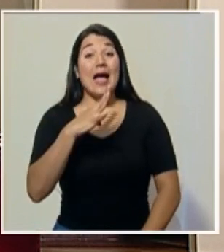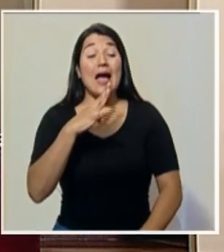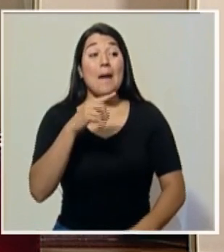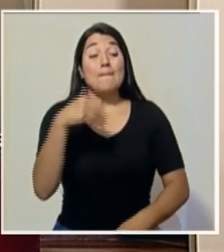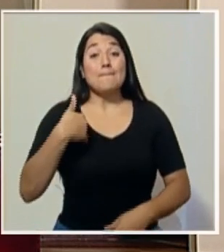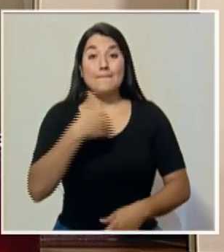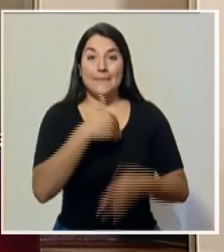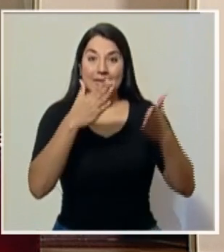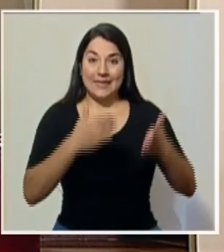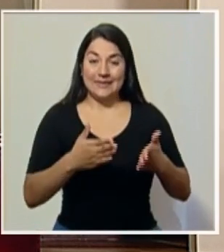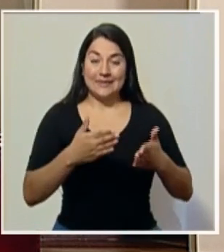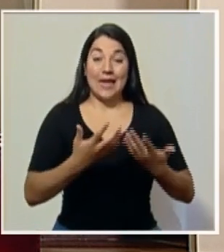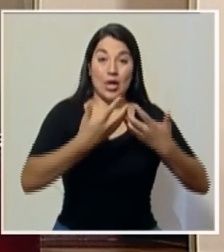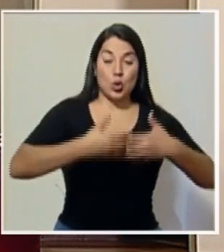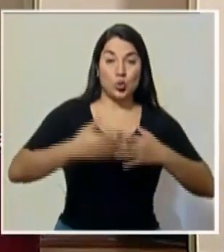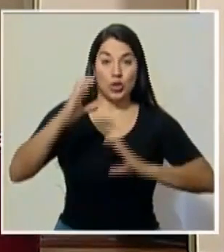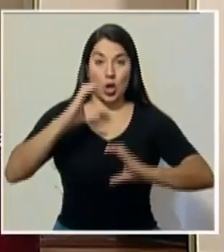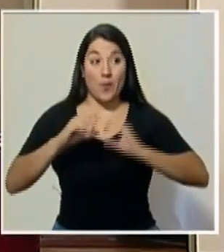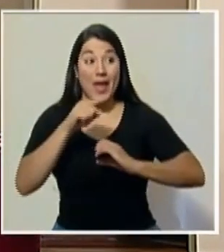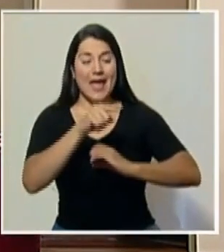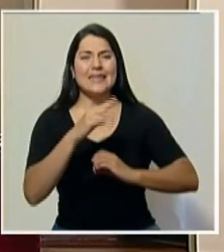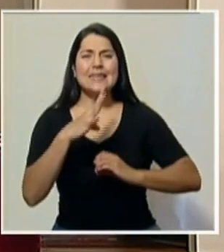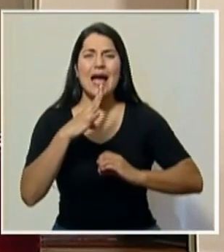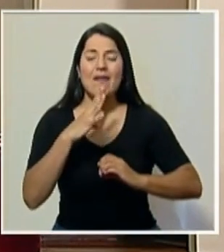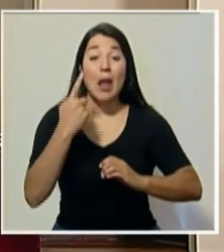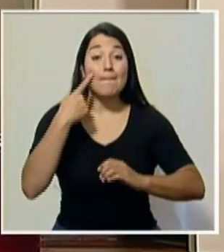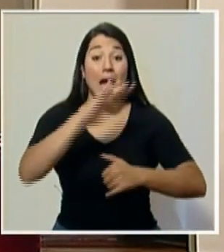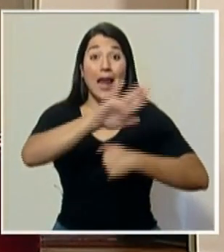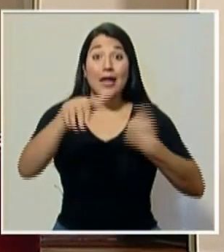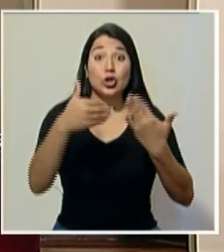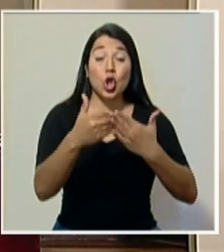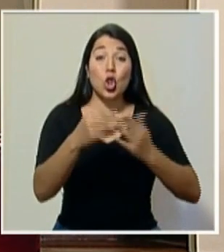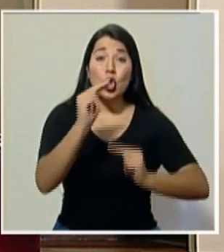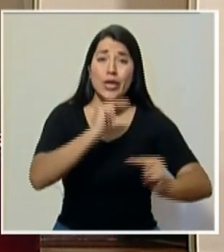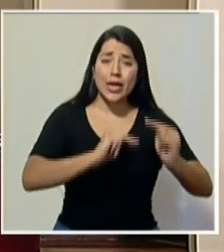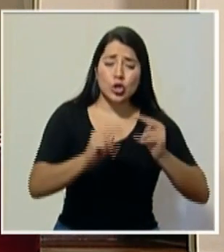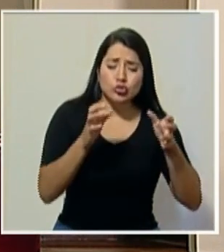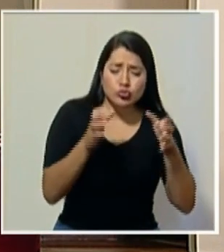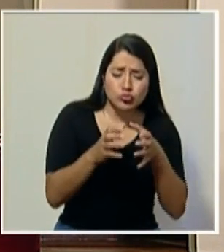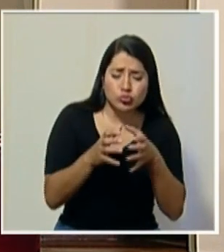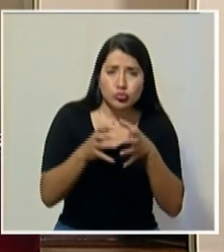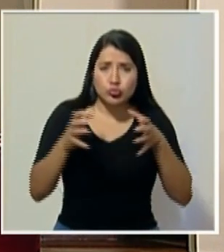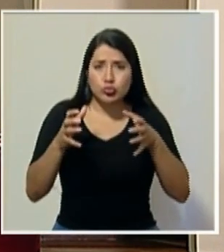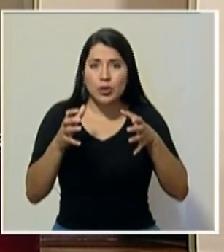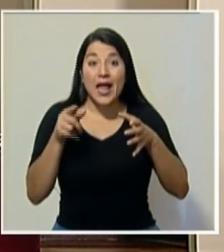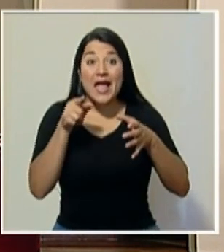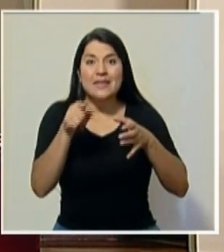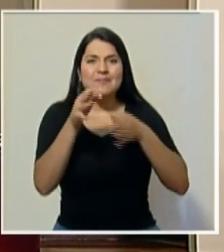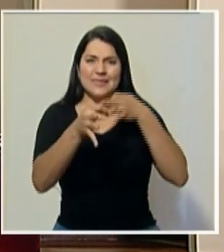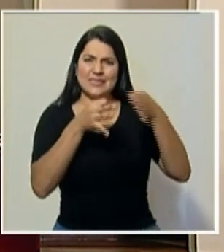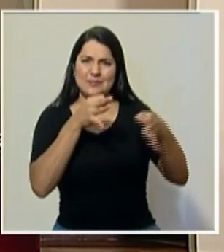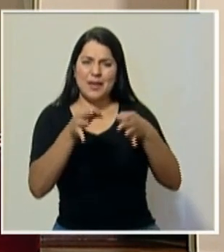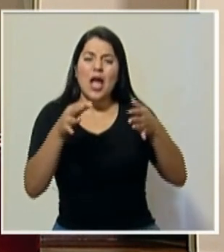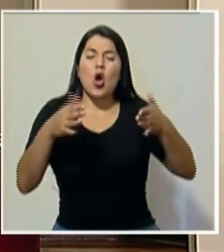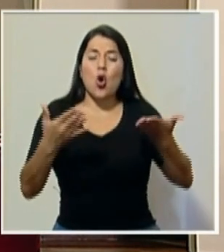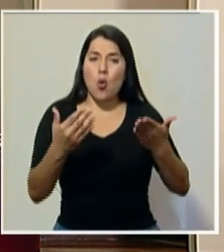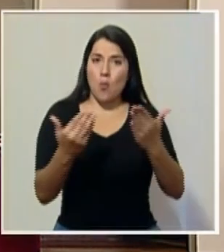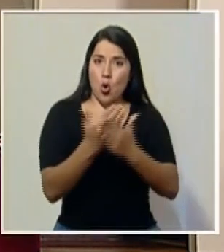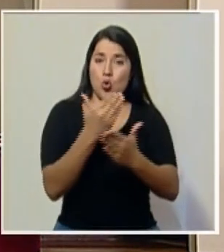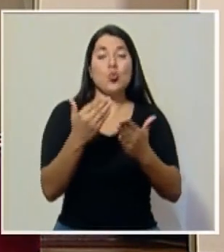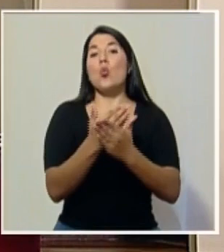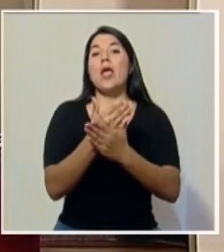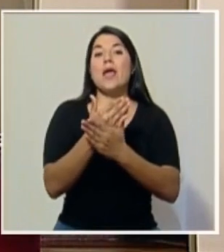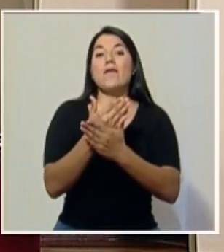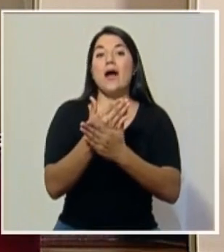directamente a todos esos comerciantes, pequeños y medianos negocios, de cómo va a incidir esta nueva restricción